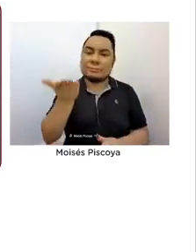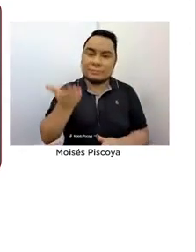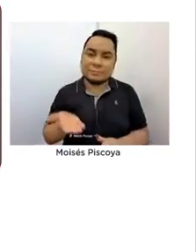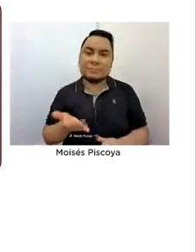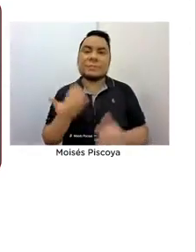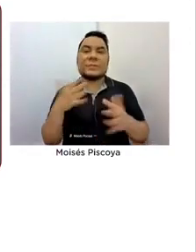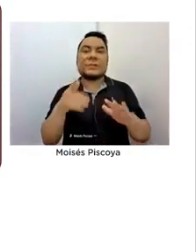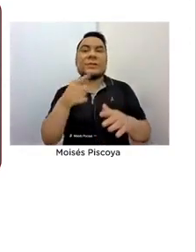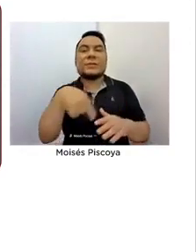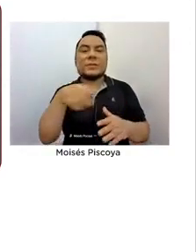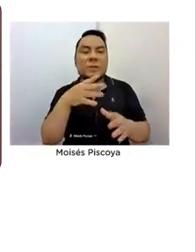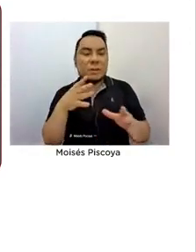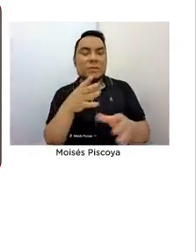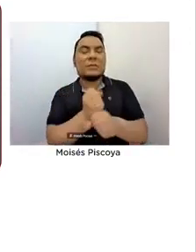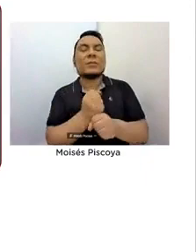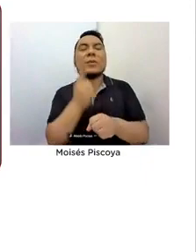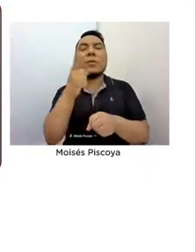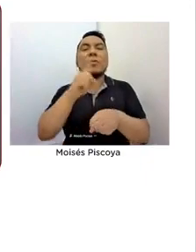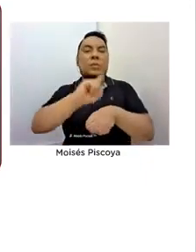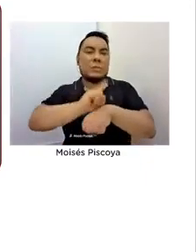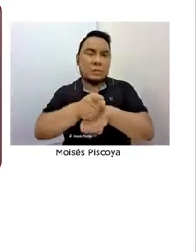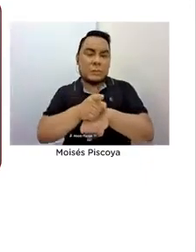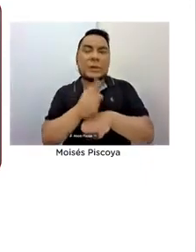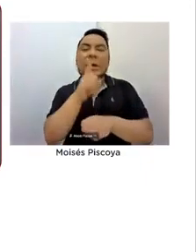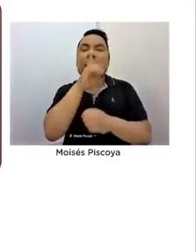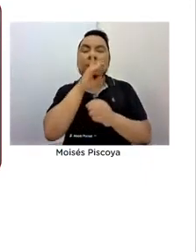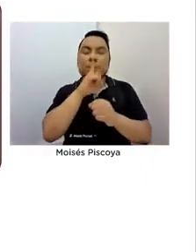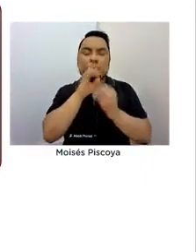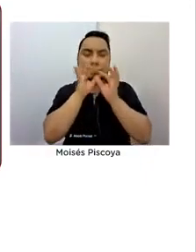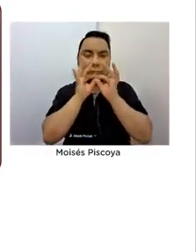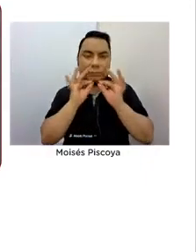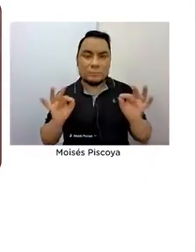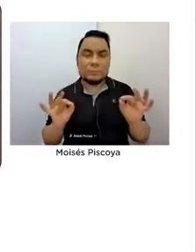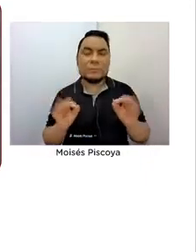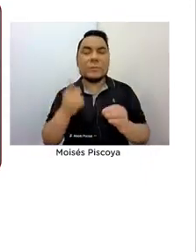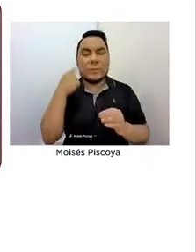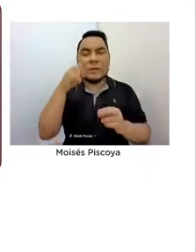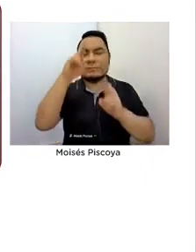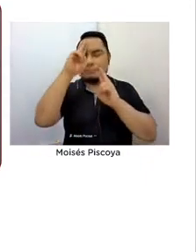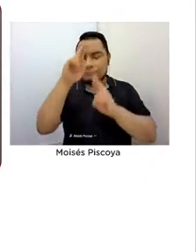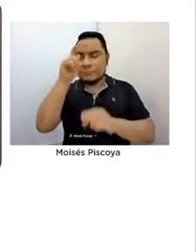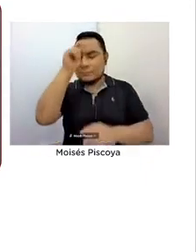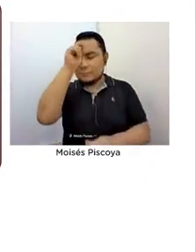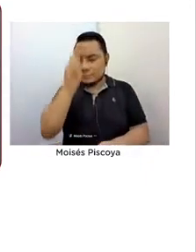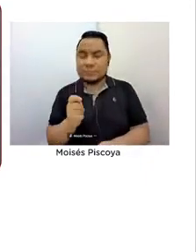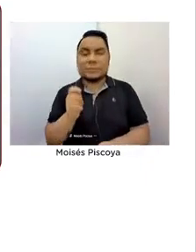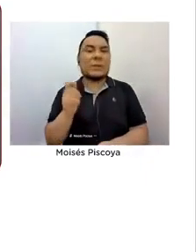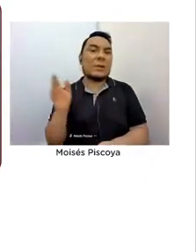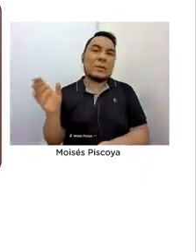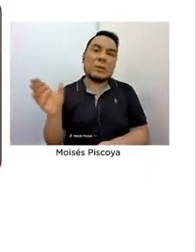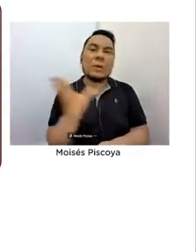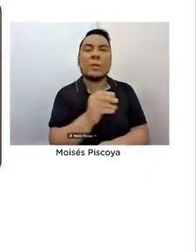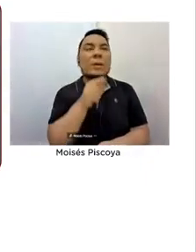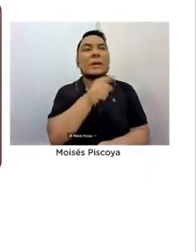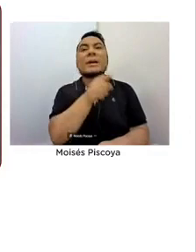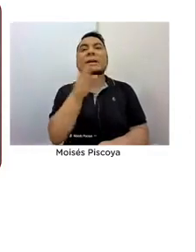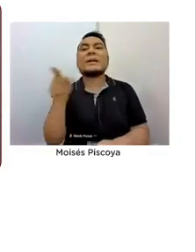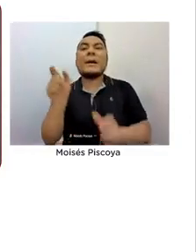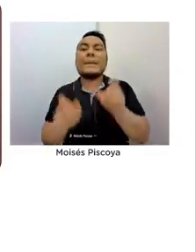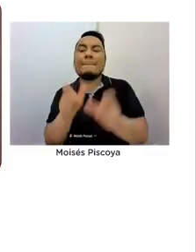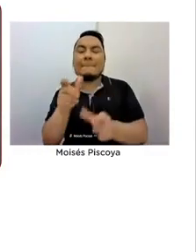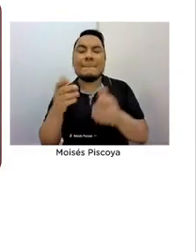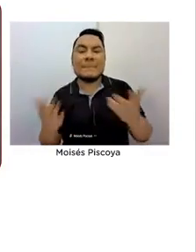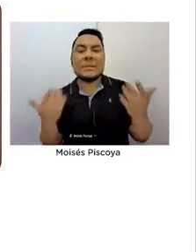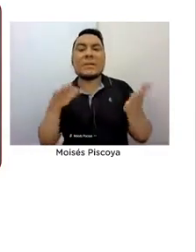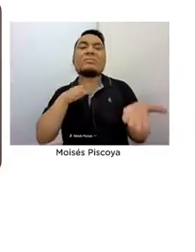que tomemos un minuto de silencio para honrar todas aquellas personas que